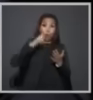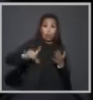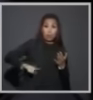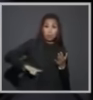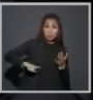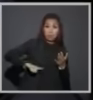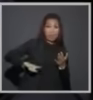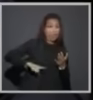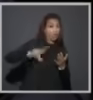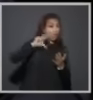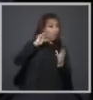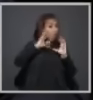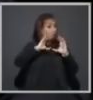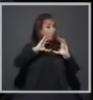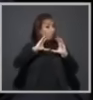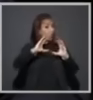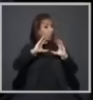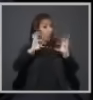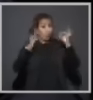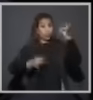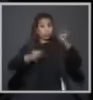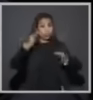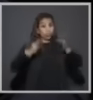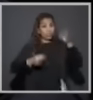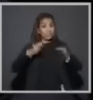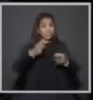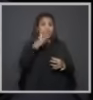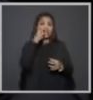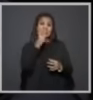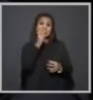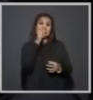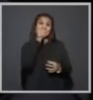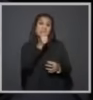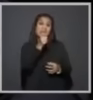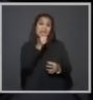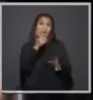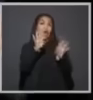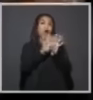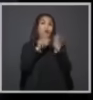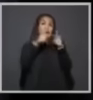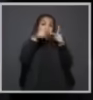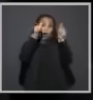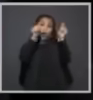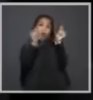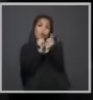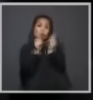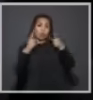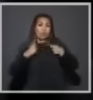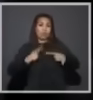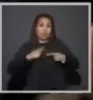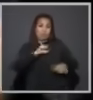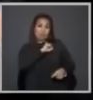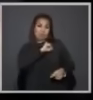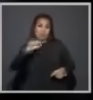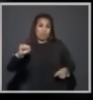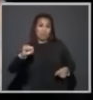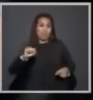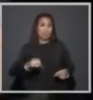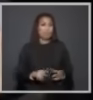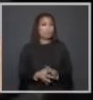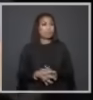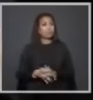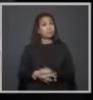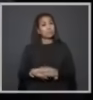que una banda de malhechores. Y eso es así de sencillo. Los